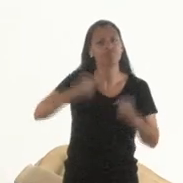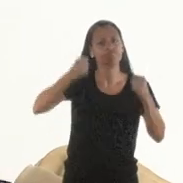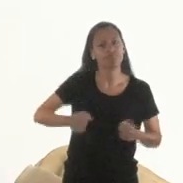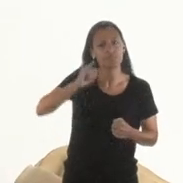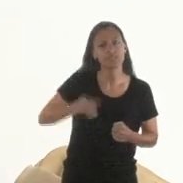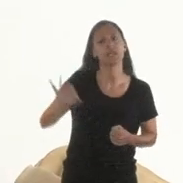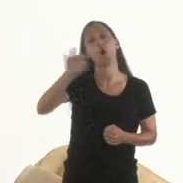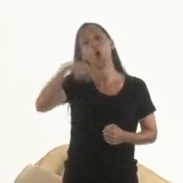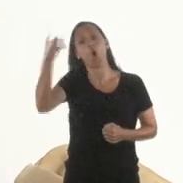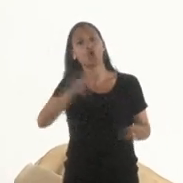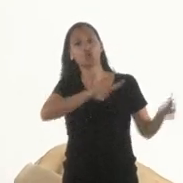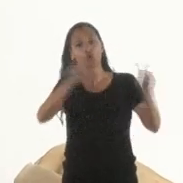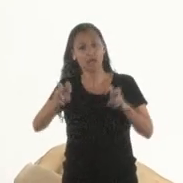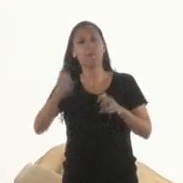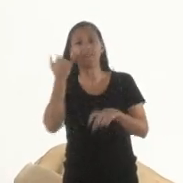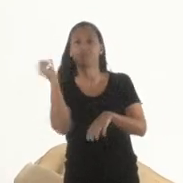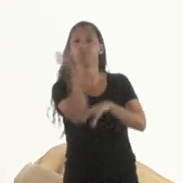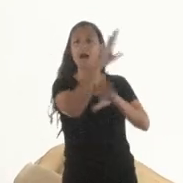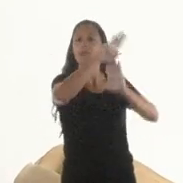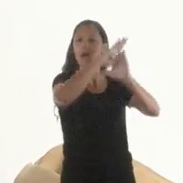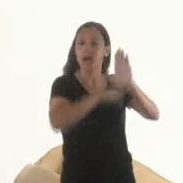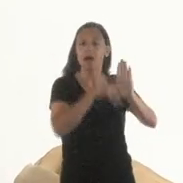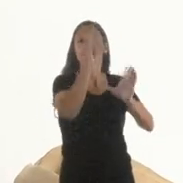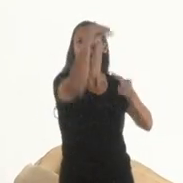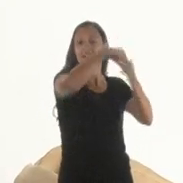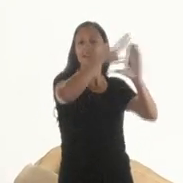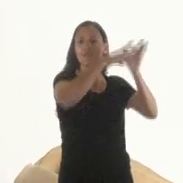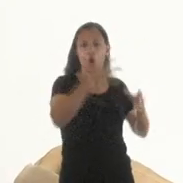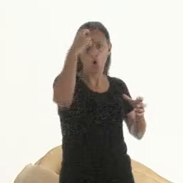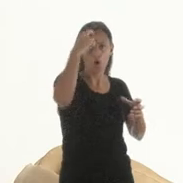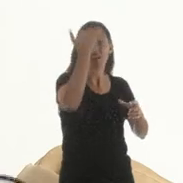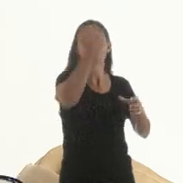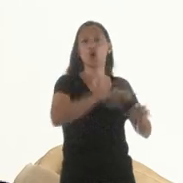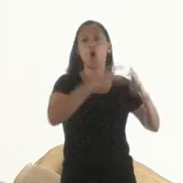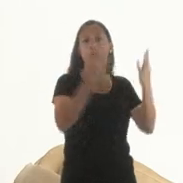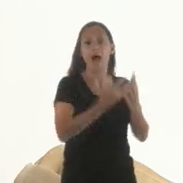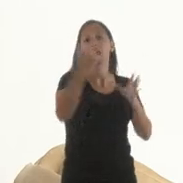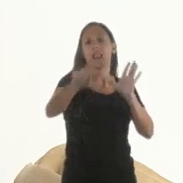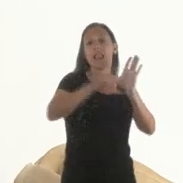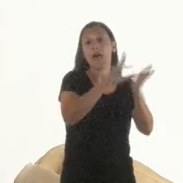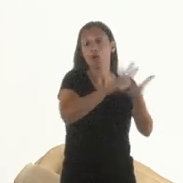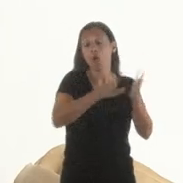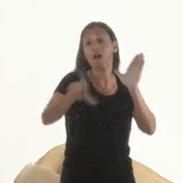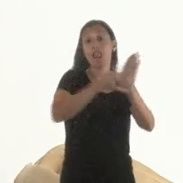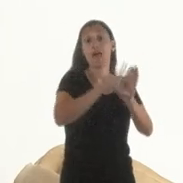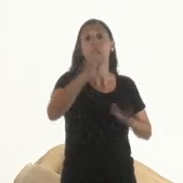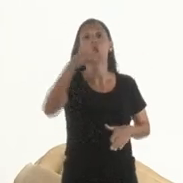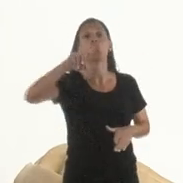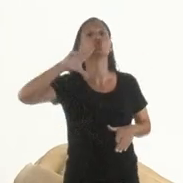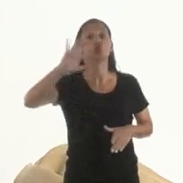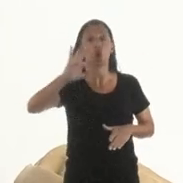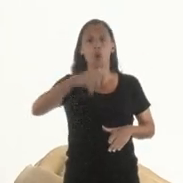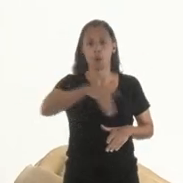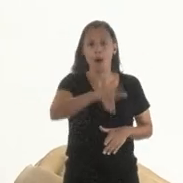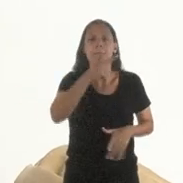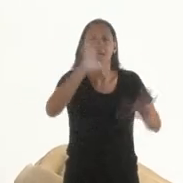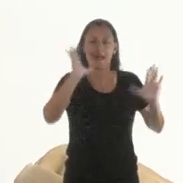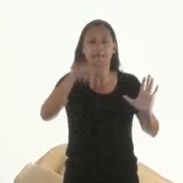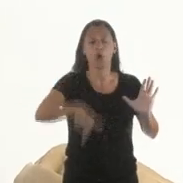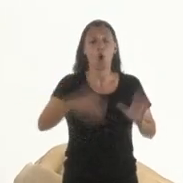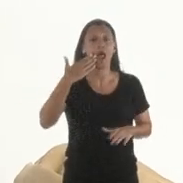los temas que mandó para tratar en extraordinaria figura la ley Lucio. Esta tarde, este mediodía, se conoce el